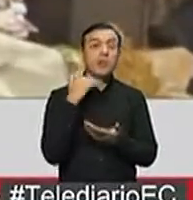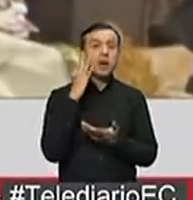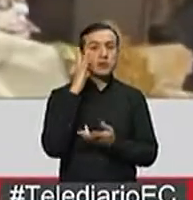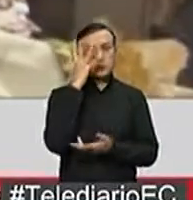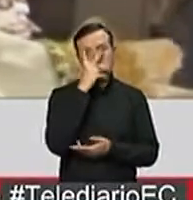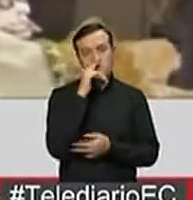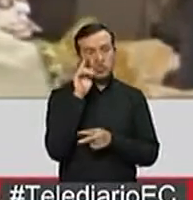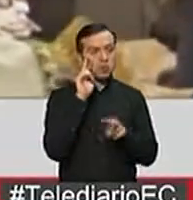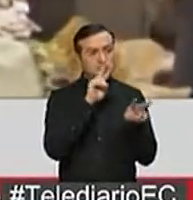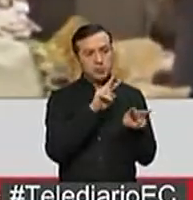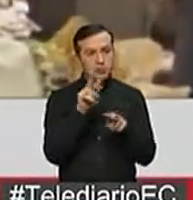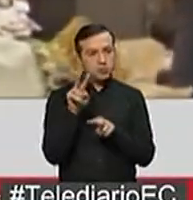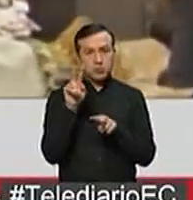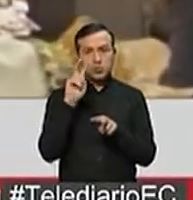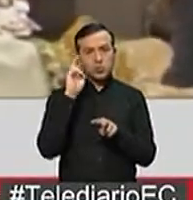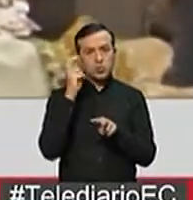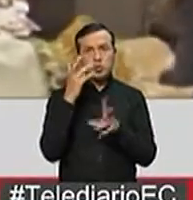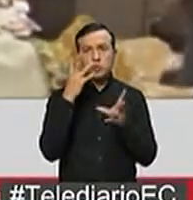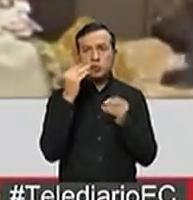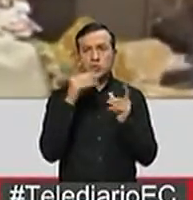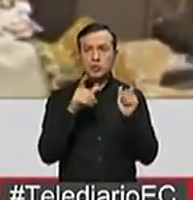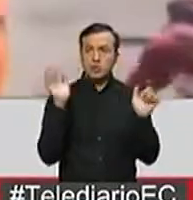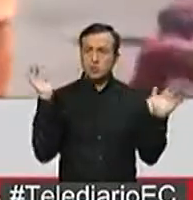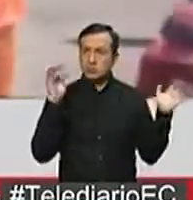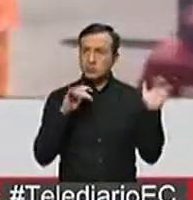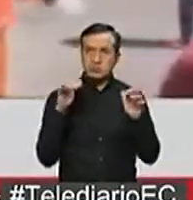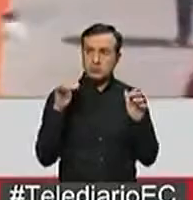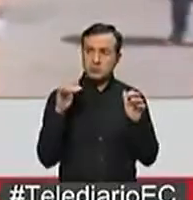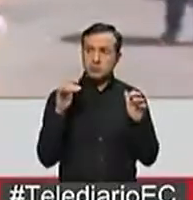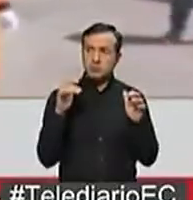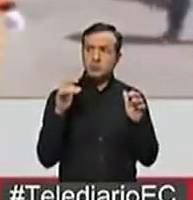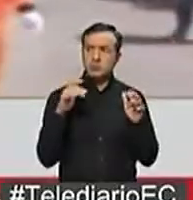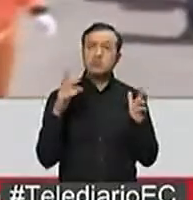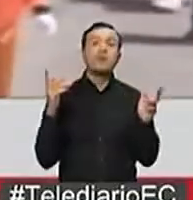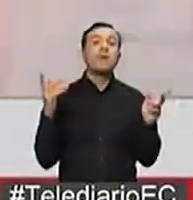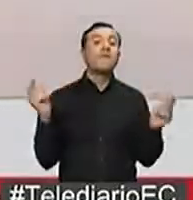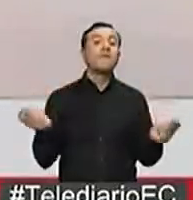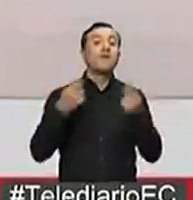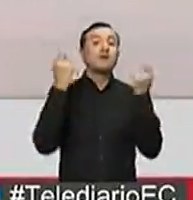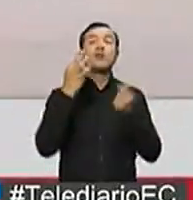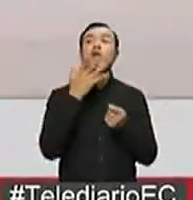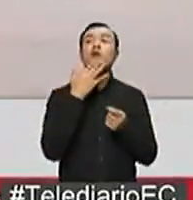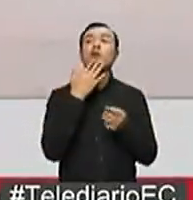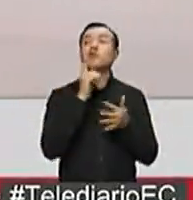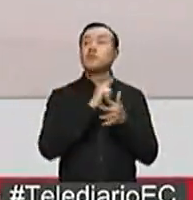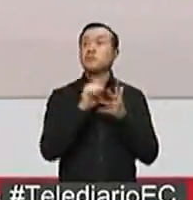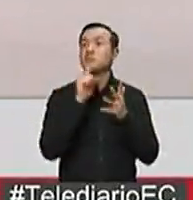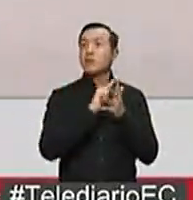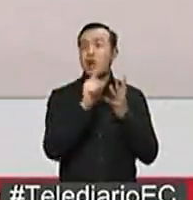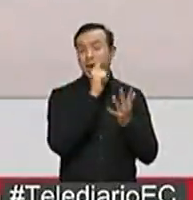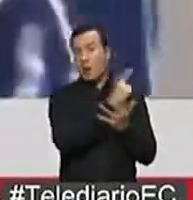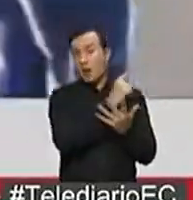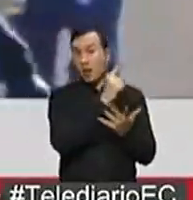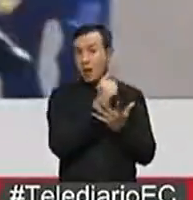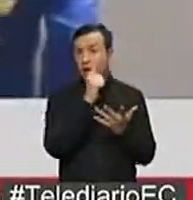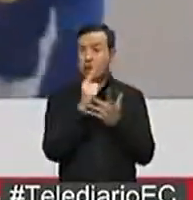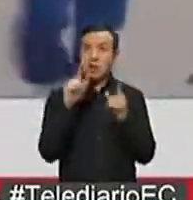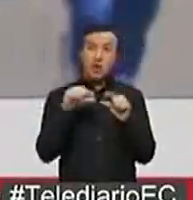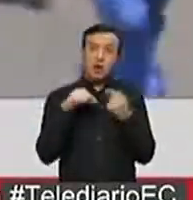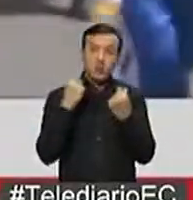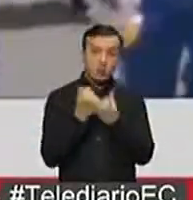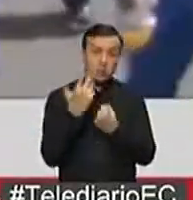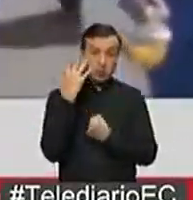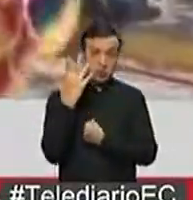para los turistas y para la gente de aquí. En esta fiesta multicolor, donde cada una de las delegaciones de los